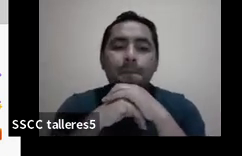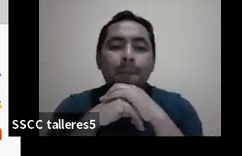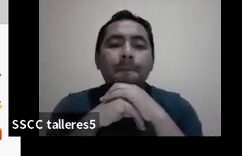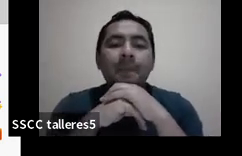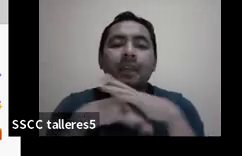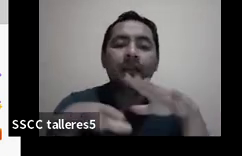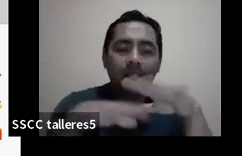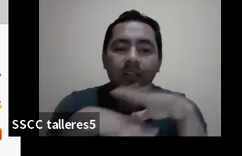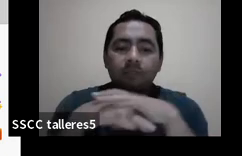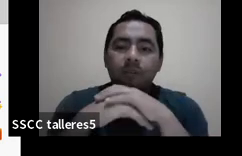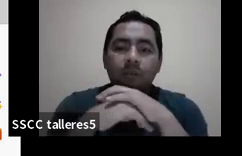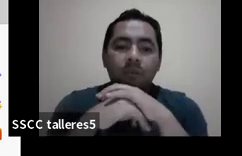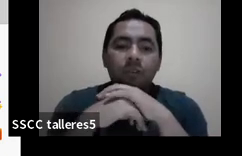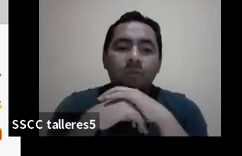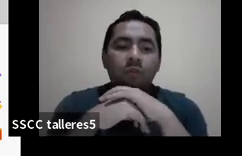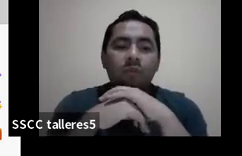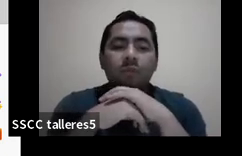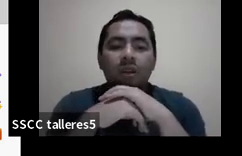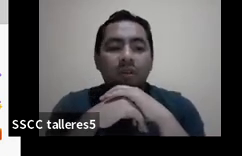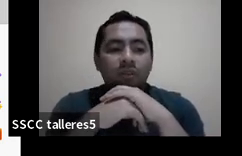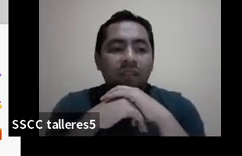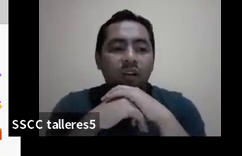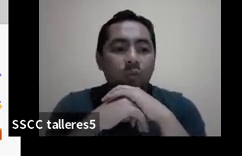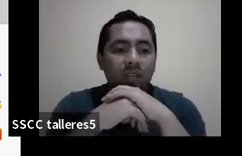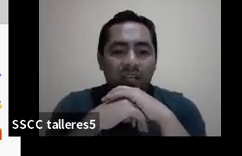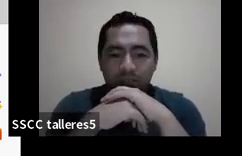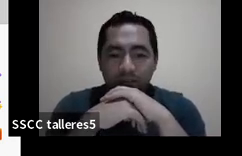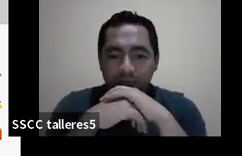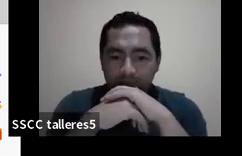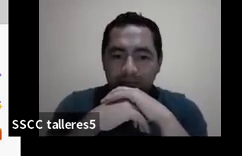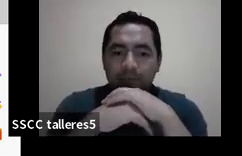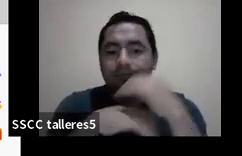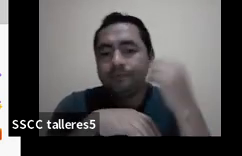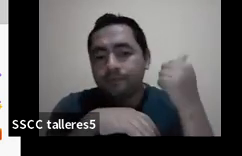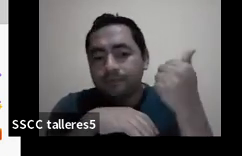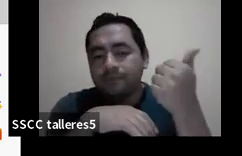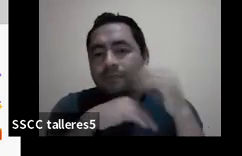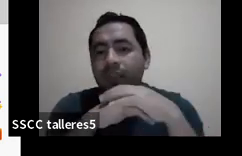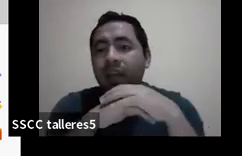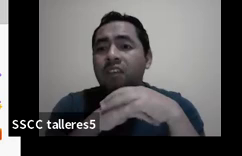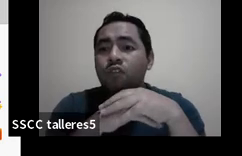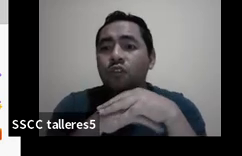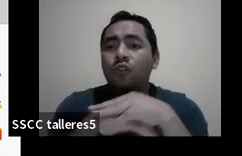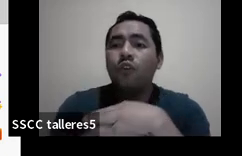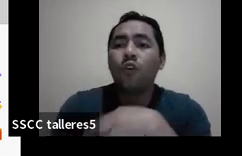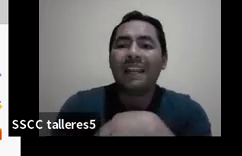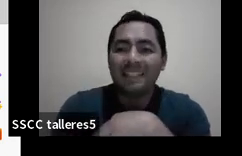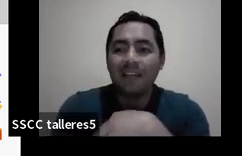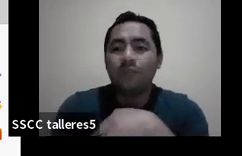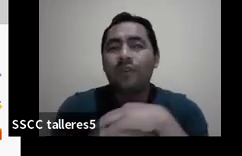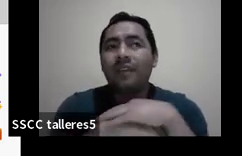diferencias, ¿ya? Y, bueno, vamos por el último grupo, por el medio de comunicación, ¿ya? Hay